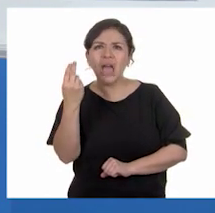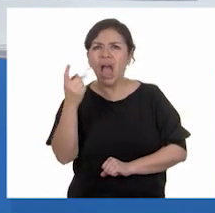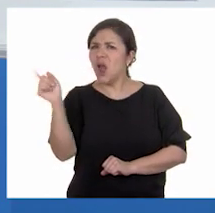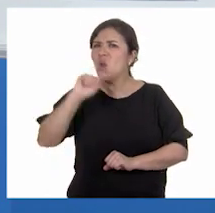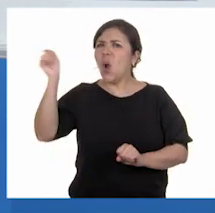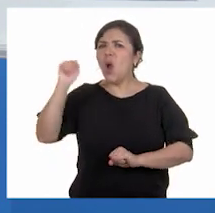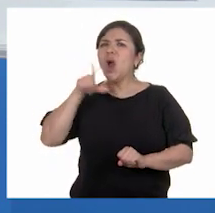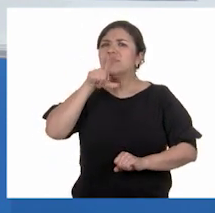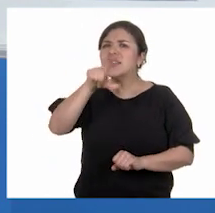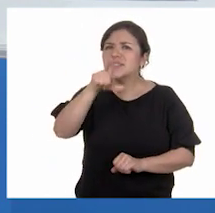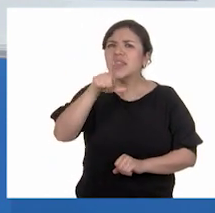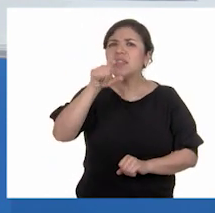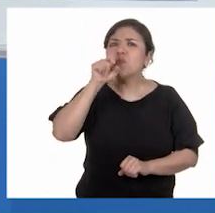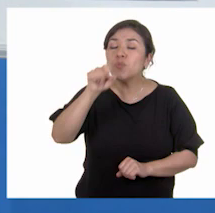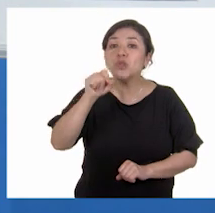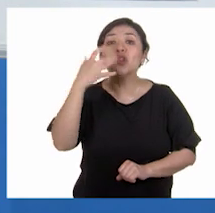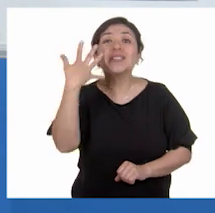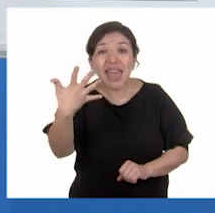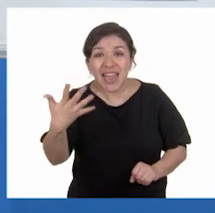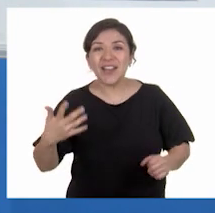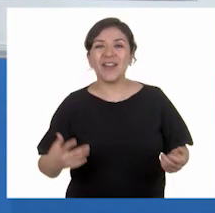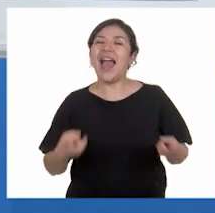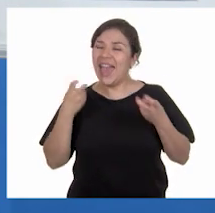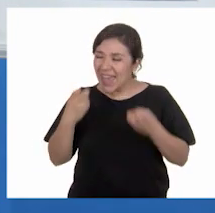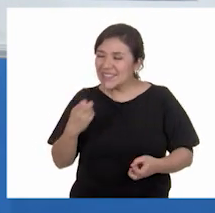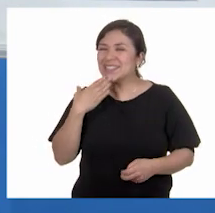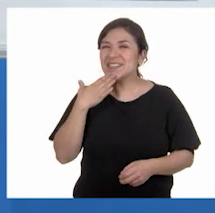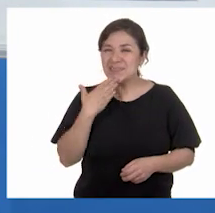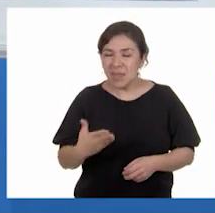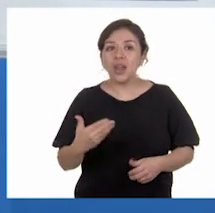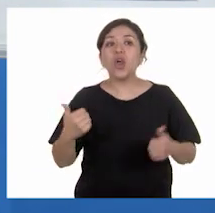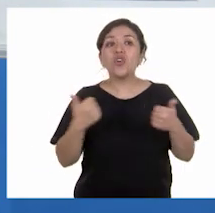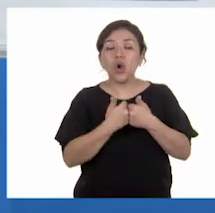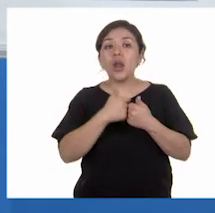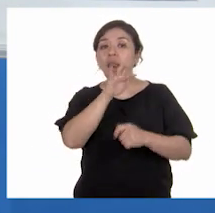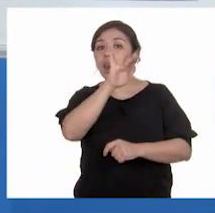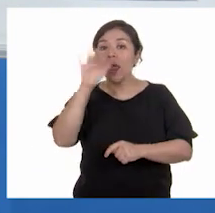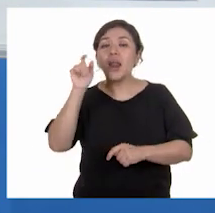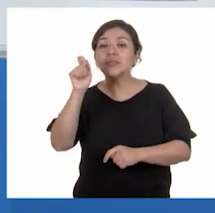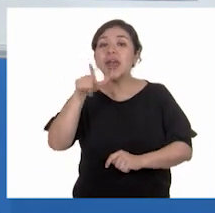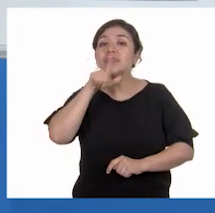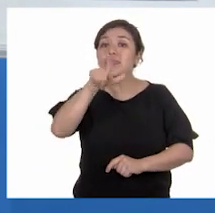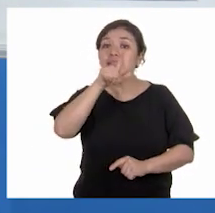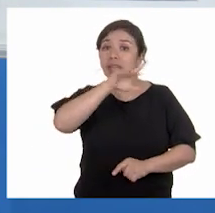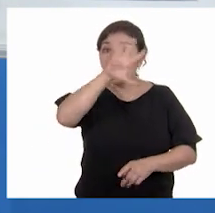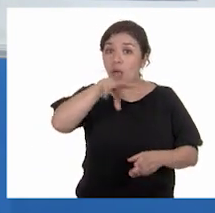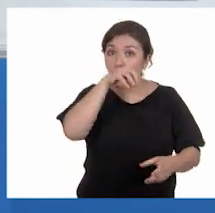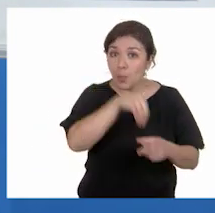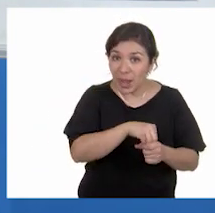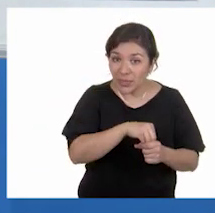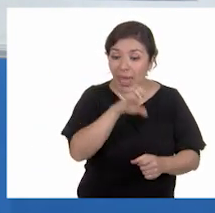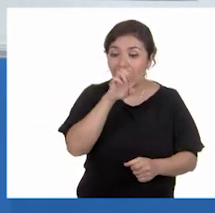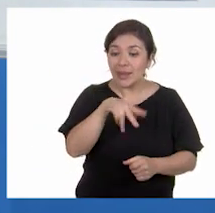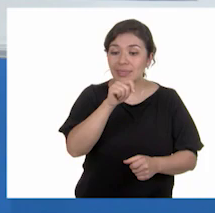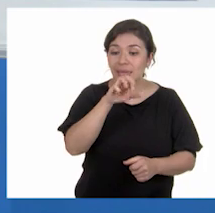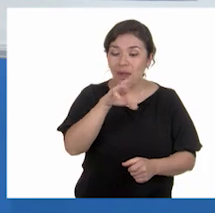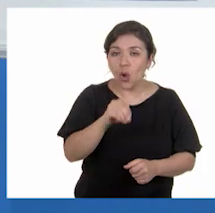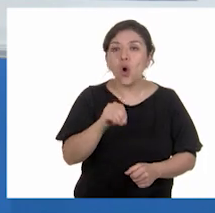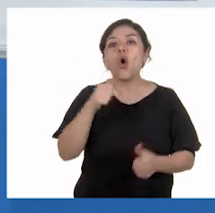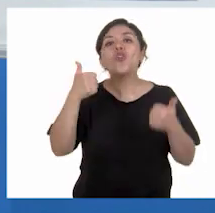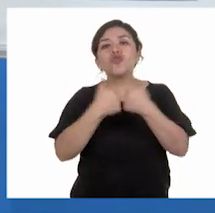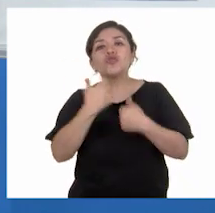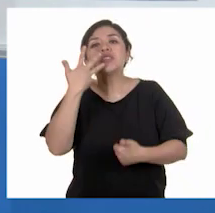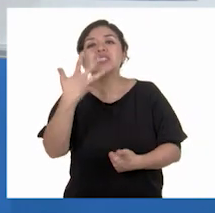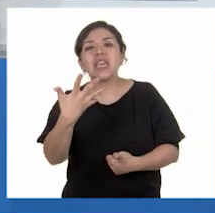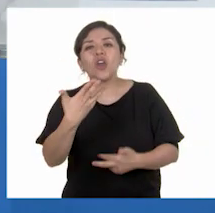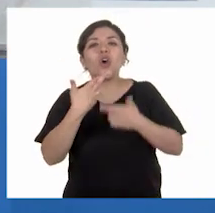17.25, no, 17.5. Muy bien, y se lee 17 enteros, 5 décimos.